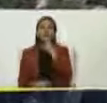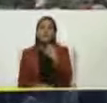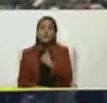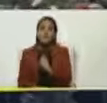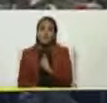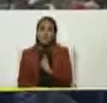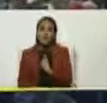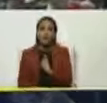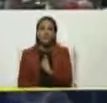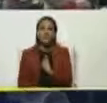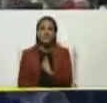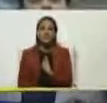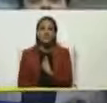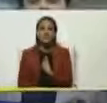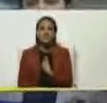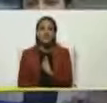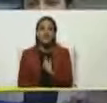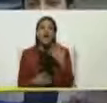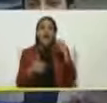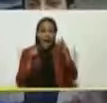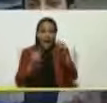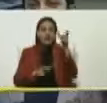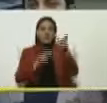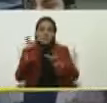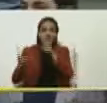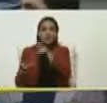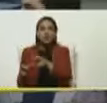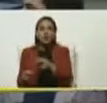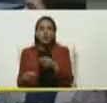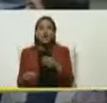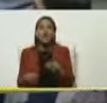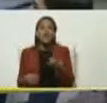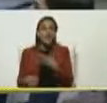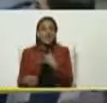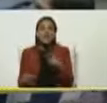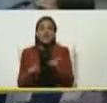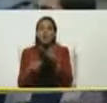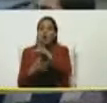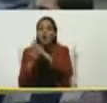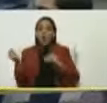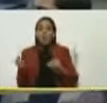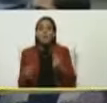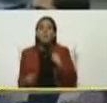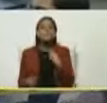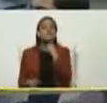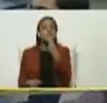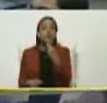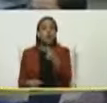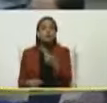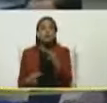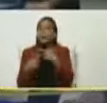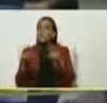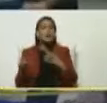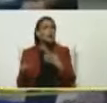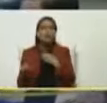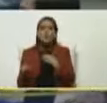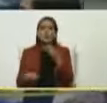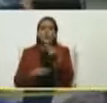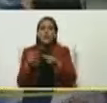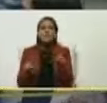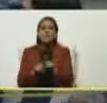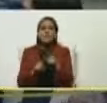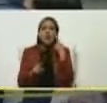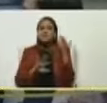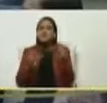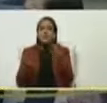Influencer, imitadores, cómicos, como le quieran decir, humoristas, y nunca habían logrado un tono cercano, ¿verdad,